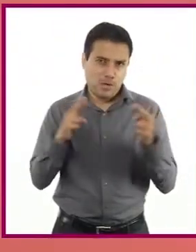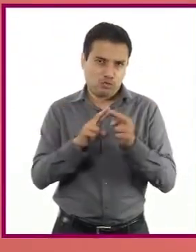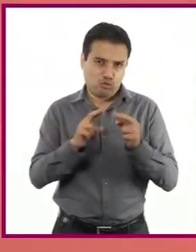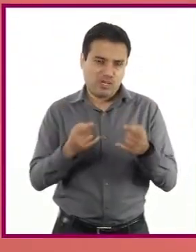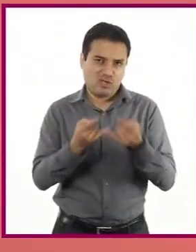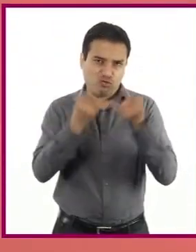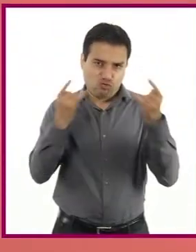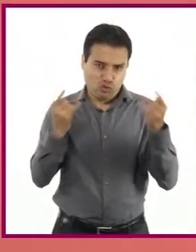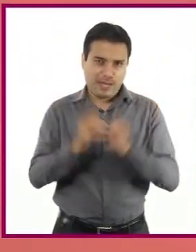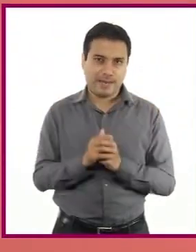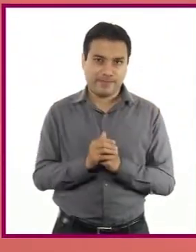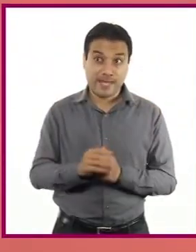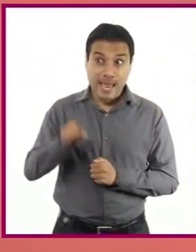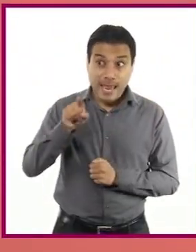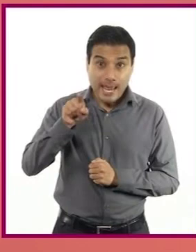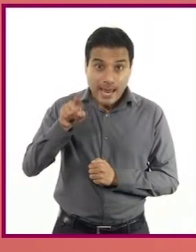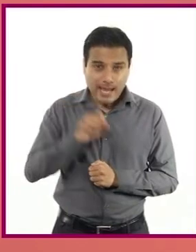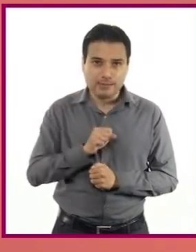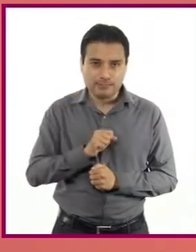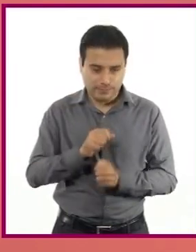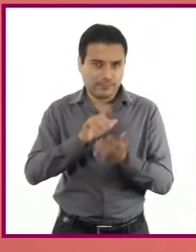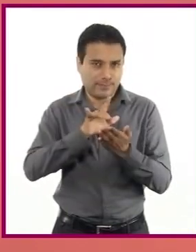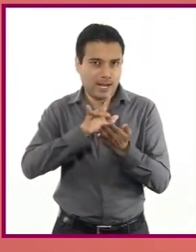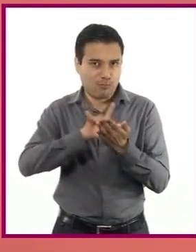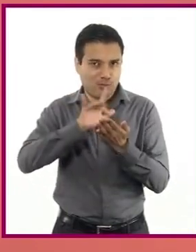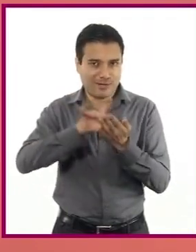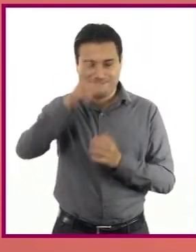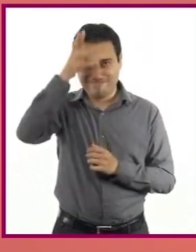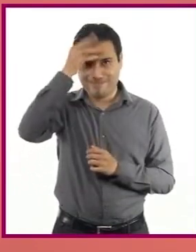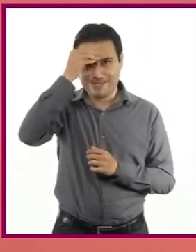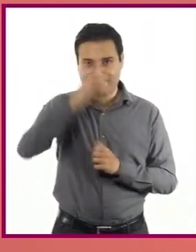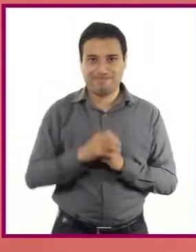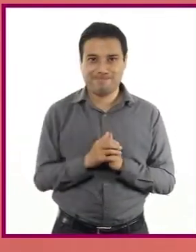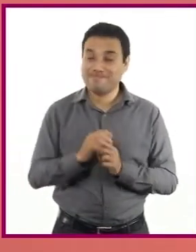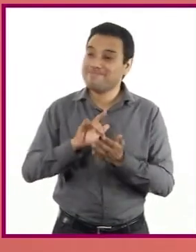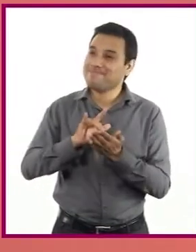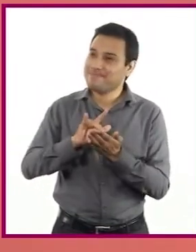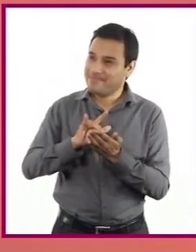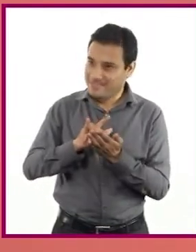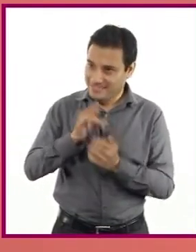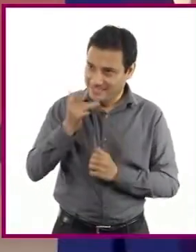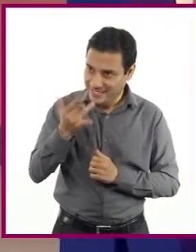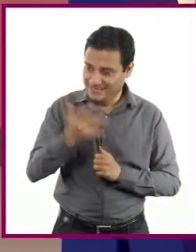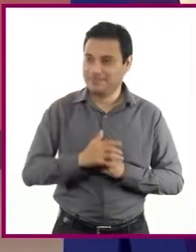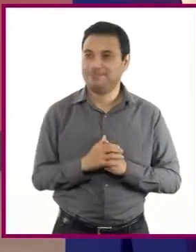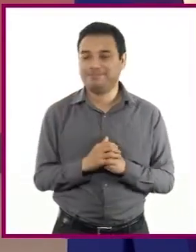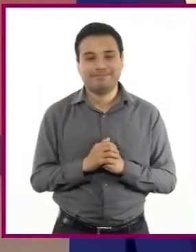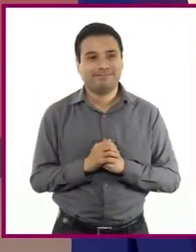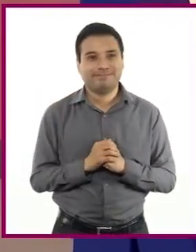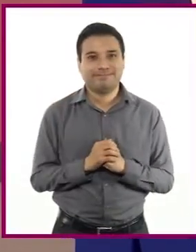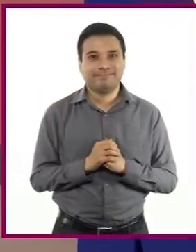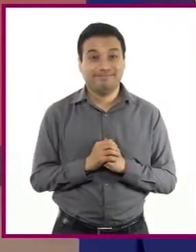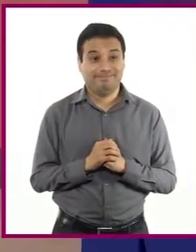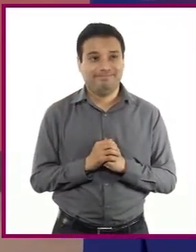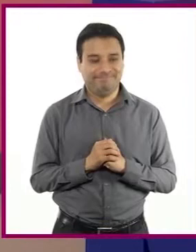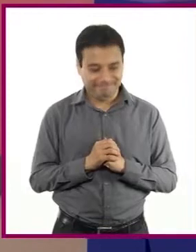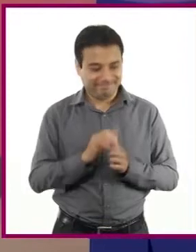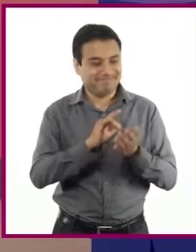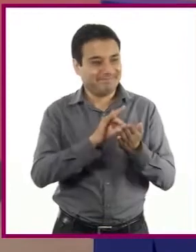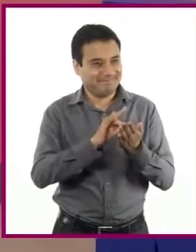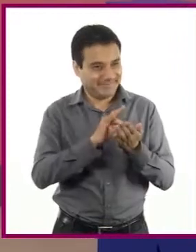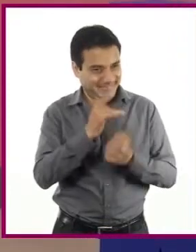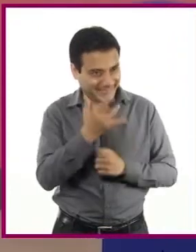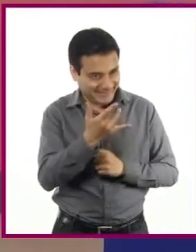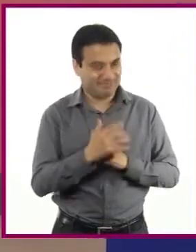quien enriquecerá esta sesión con sus aportaciones. Gracias por estar aquí, profesor. Al contrario, profesora